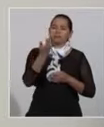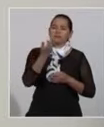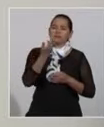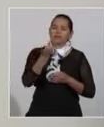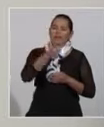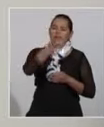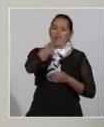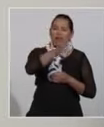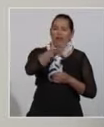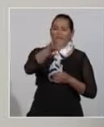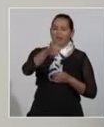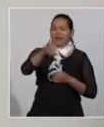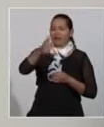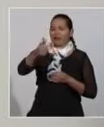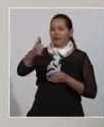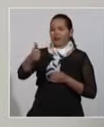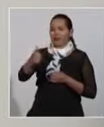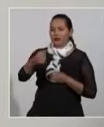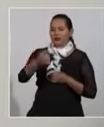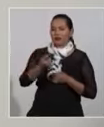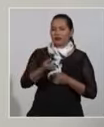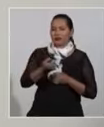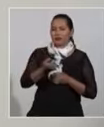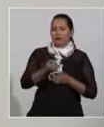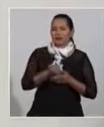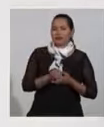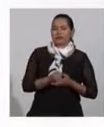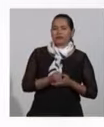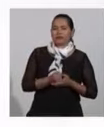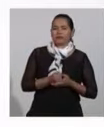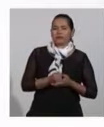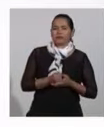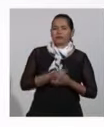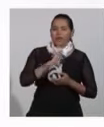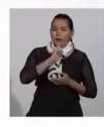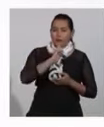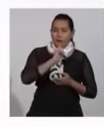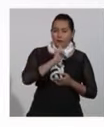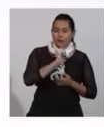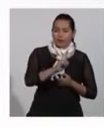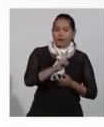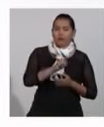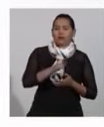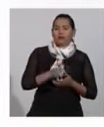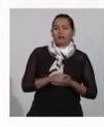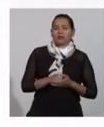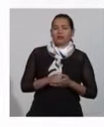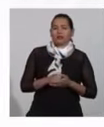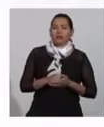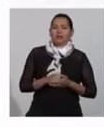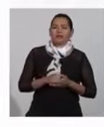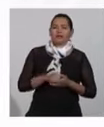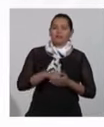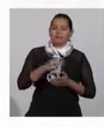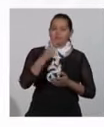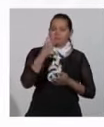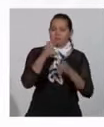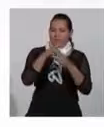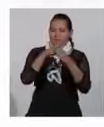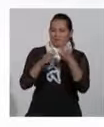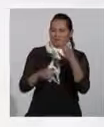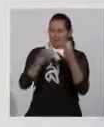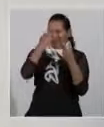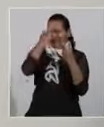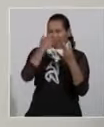uno de los candidatos para que respondan por lo menos o señalen por lo menos tres razones por las